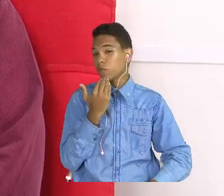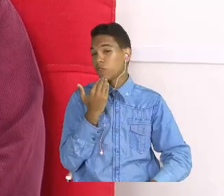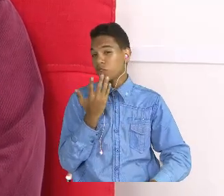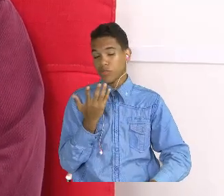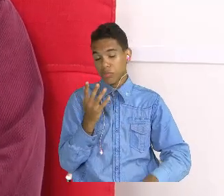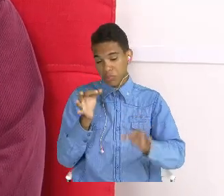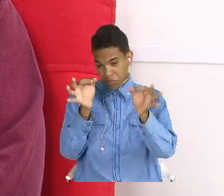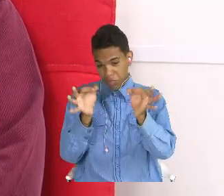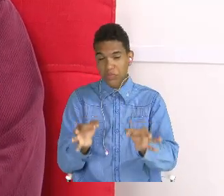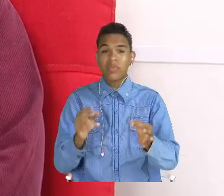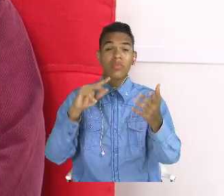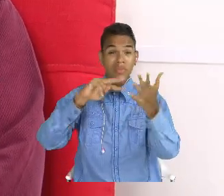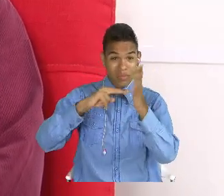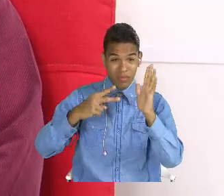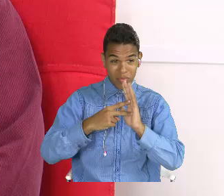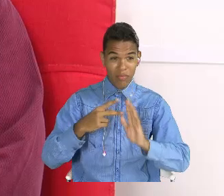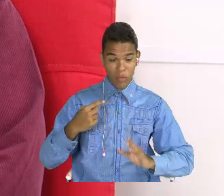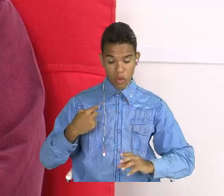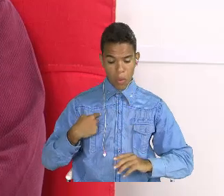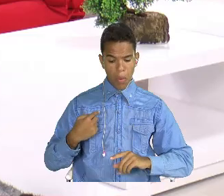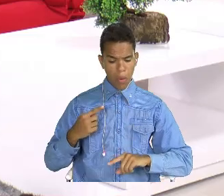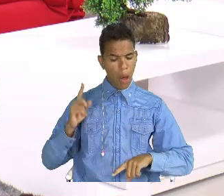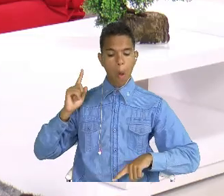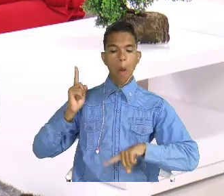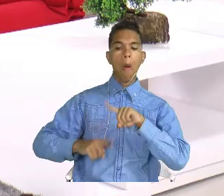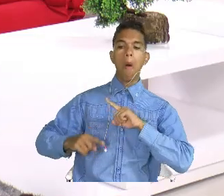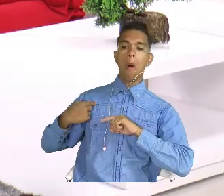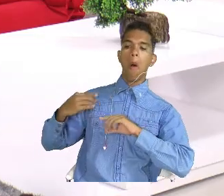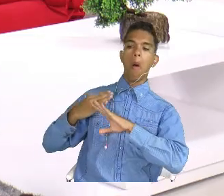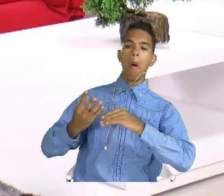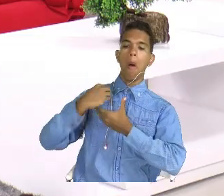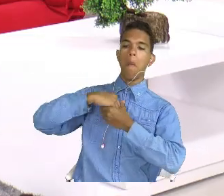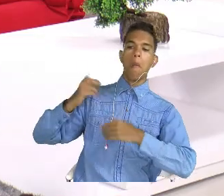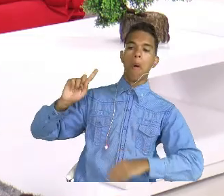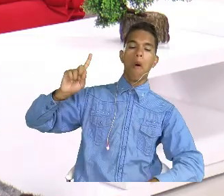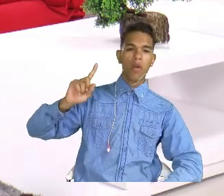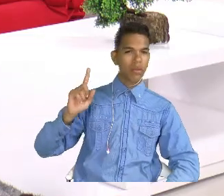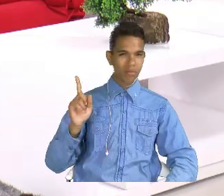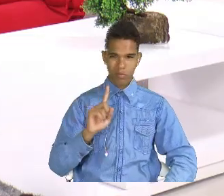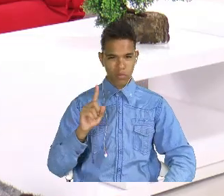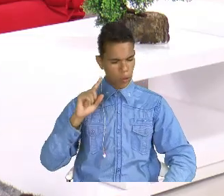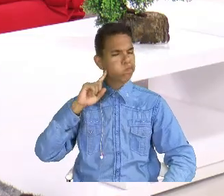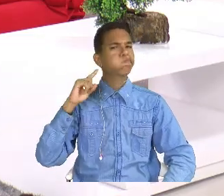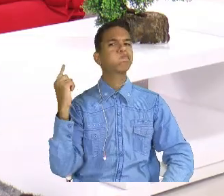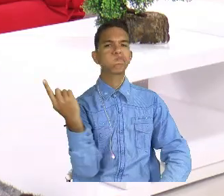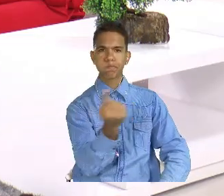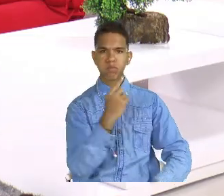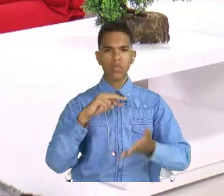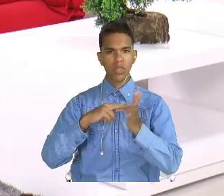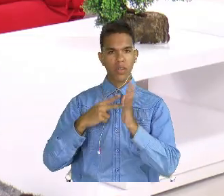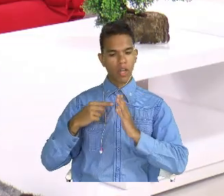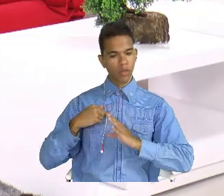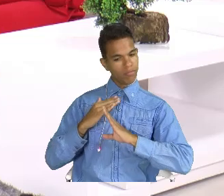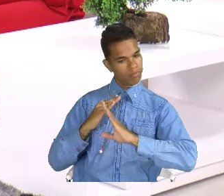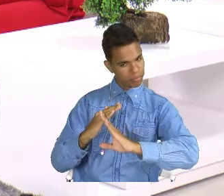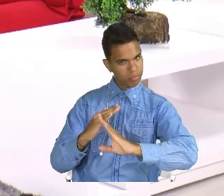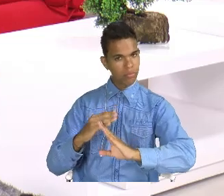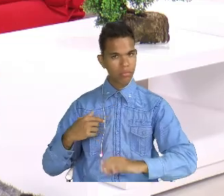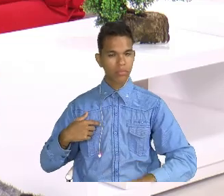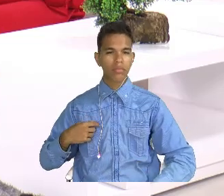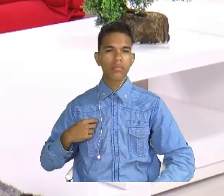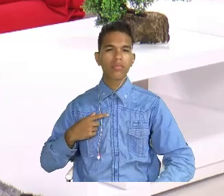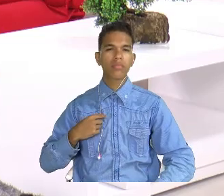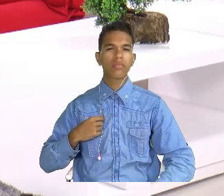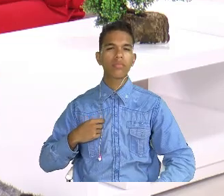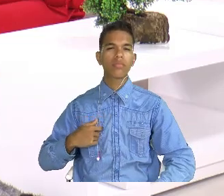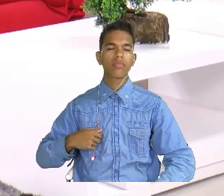decir con esto que obviamente no puedo tenerlo, obviamente cualquier persona lo puede tener, pero disminuyo el riesgo de hacerlo. Perfecto, doctor. ¿Algo más que nos